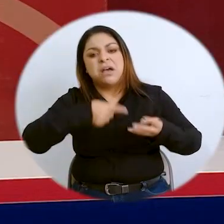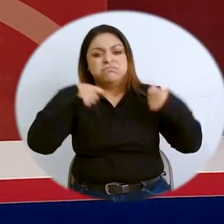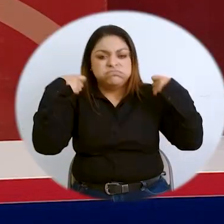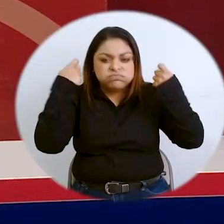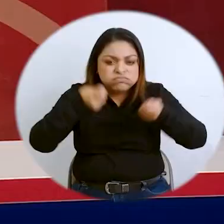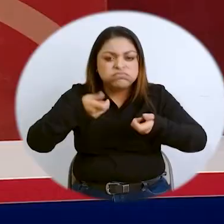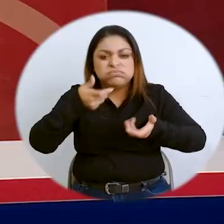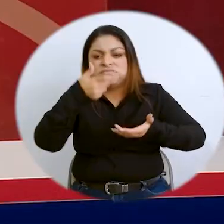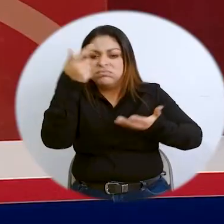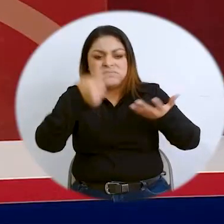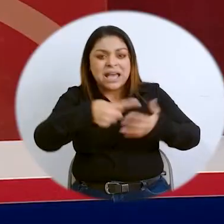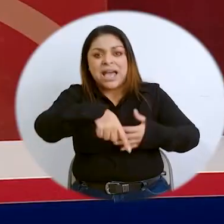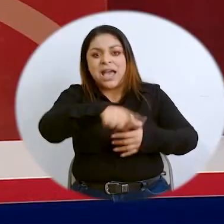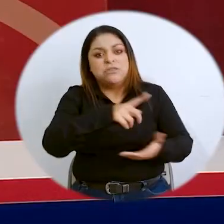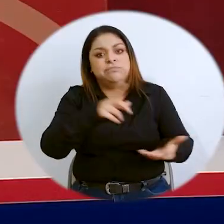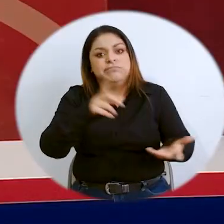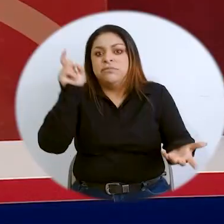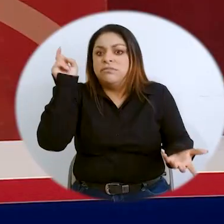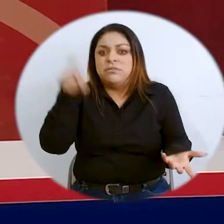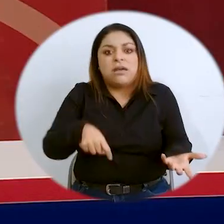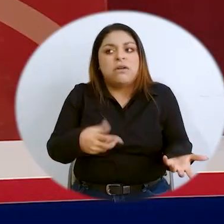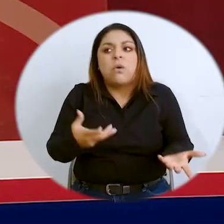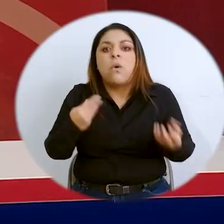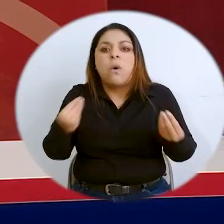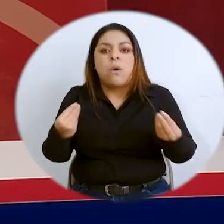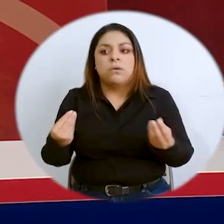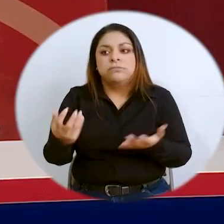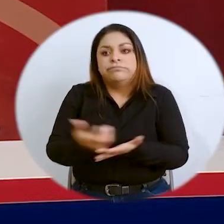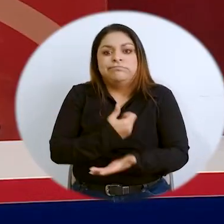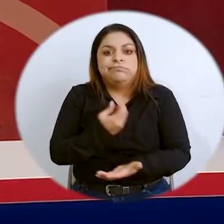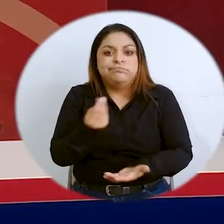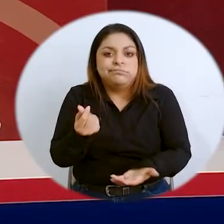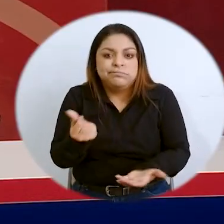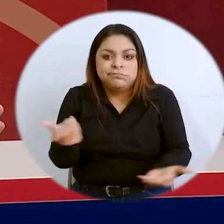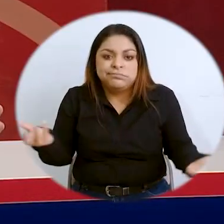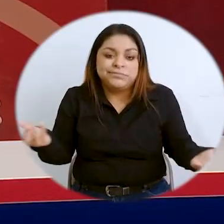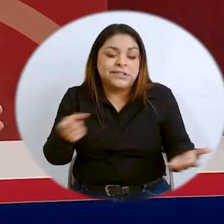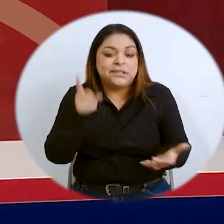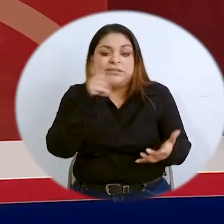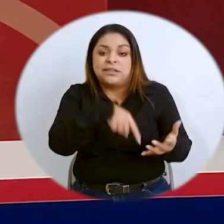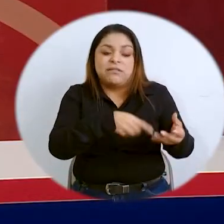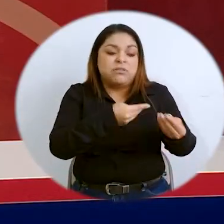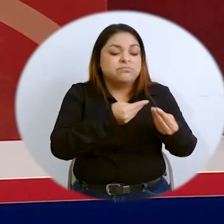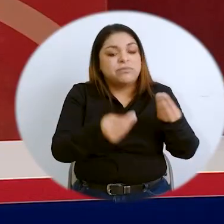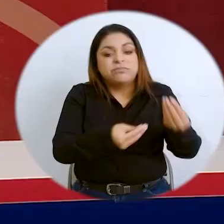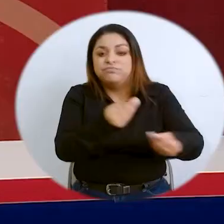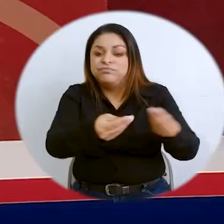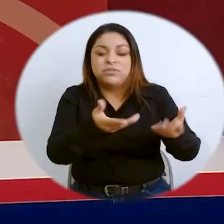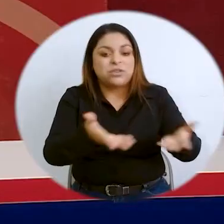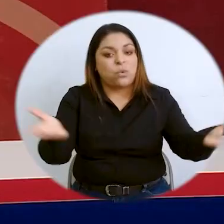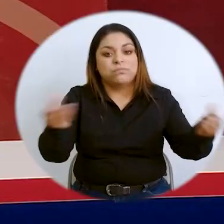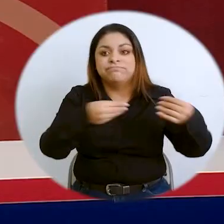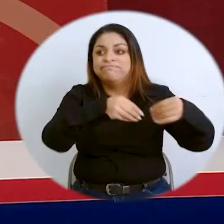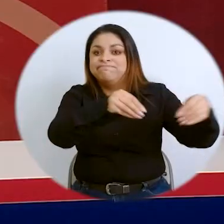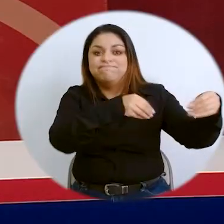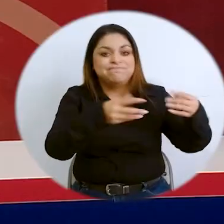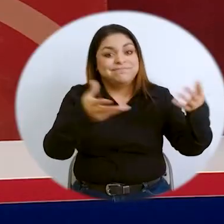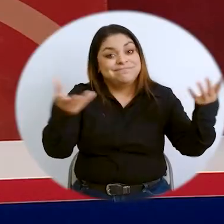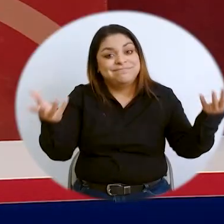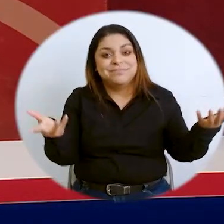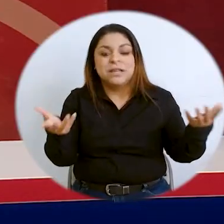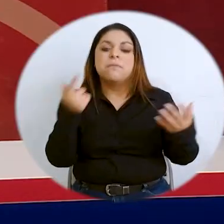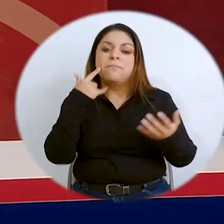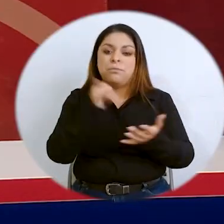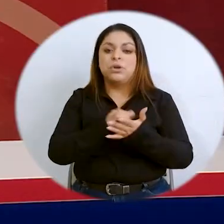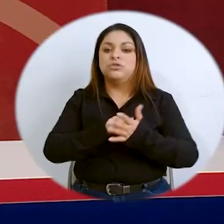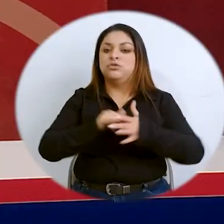de inseguridad y demás, donde estos grupos se ven forzados, ¿verdad?, a irse a este tipo de actividades. Entonces yo creo que es